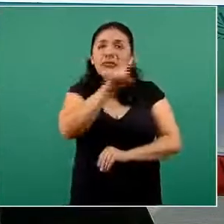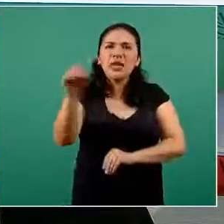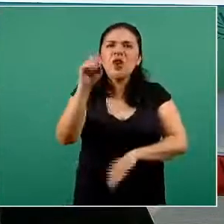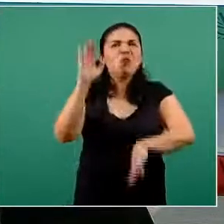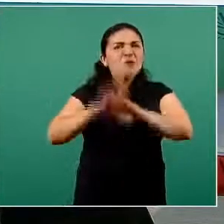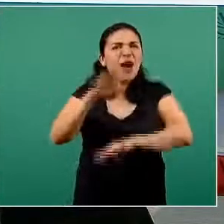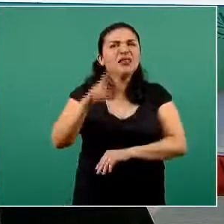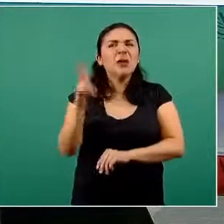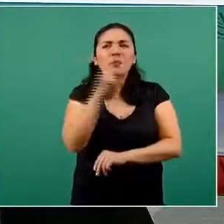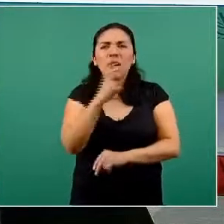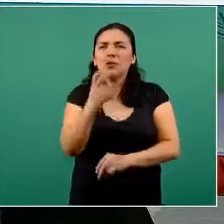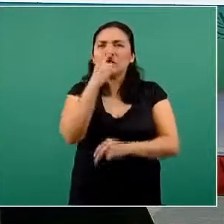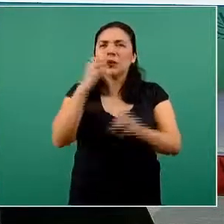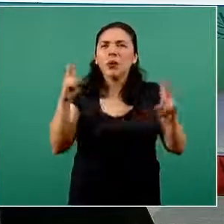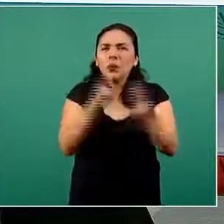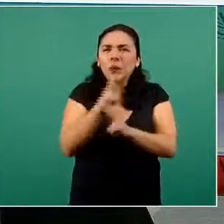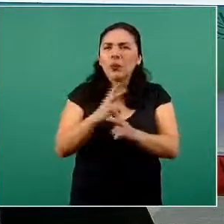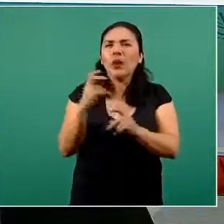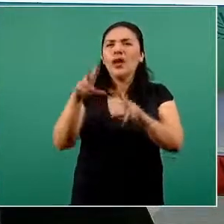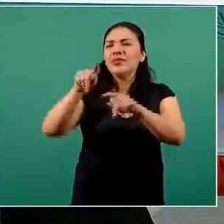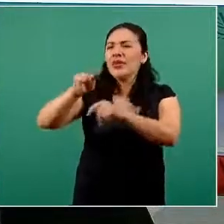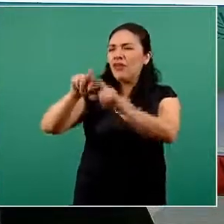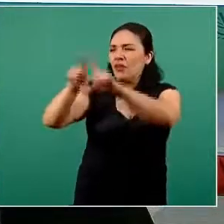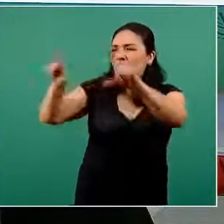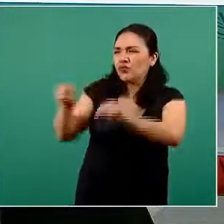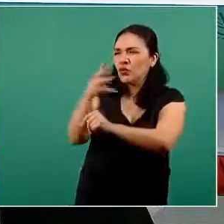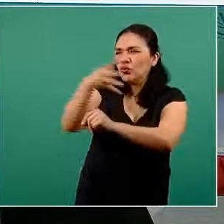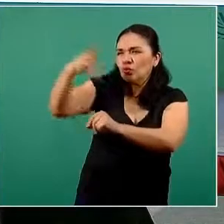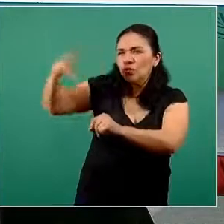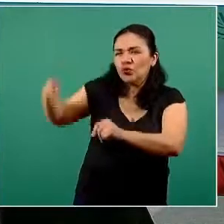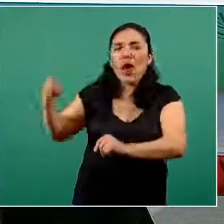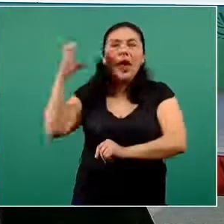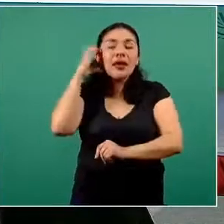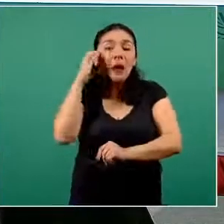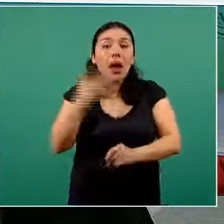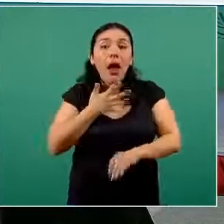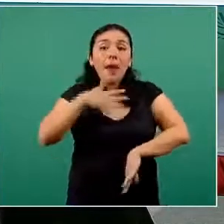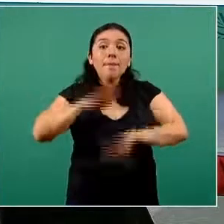ventiladores, monitores, camas. Entonces con esto logramos tener aproximadamente